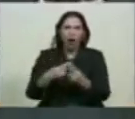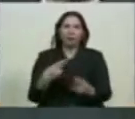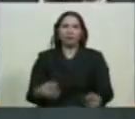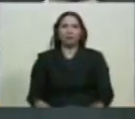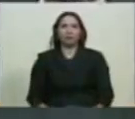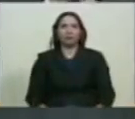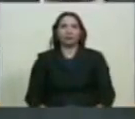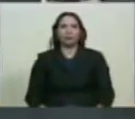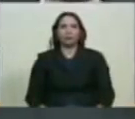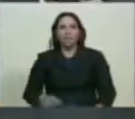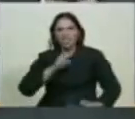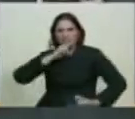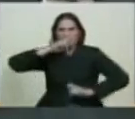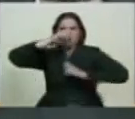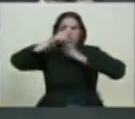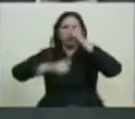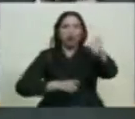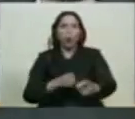y envidiosa.